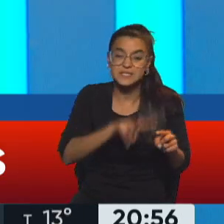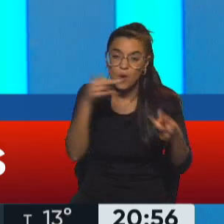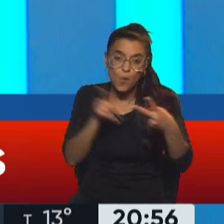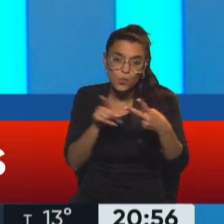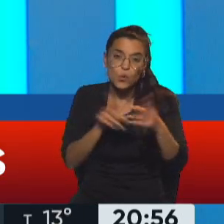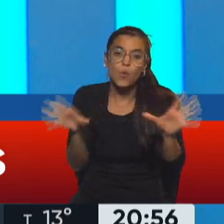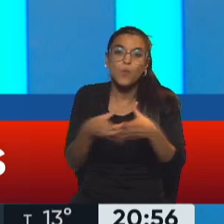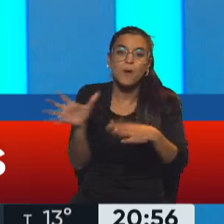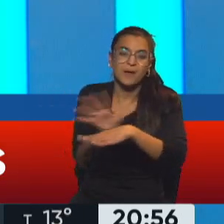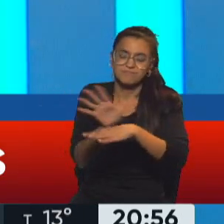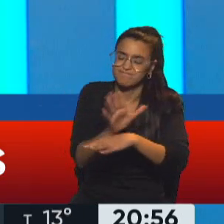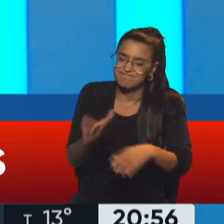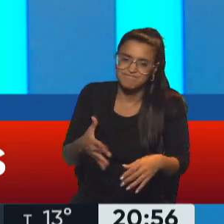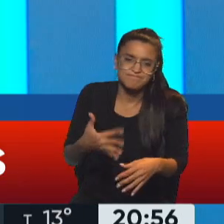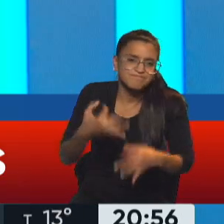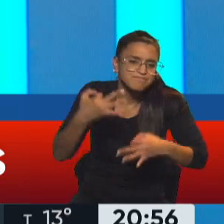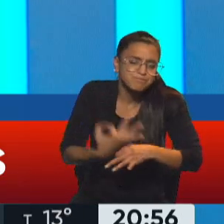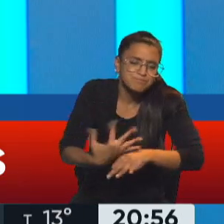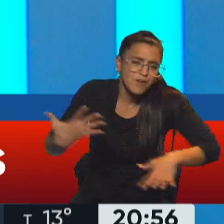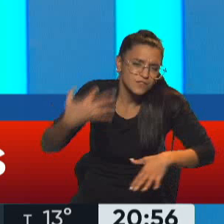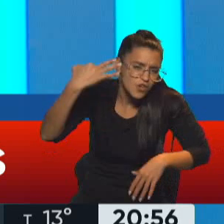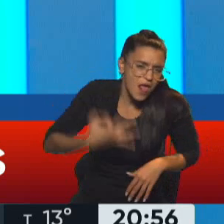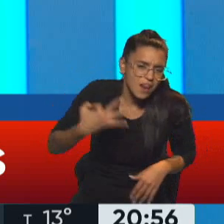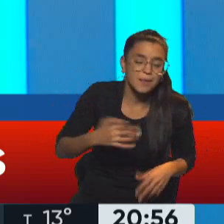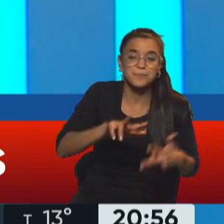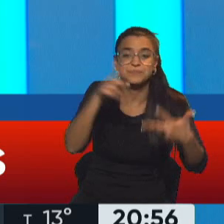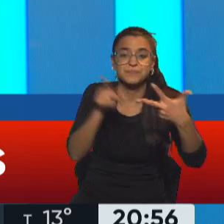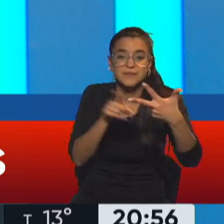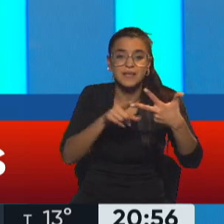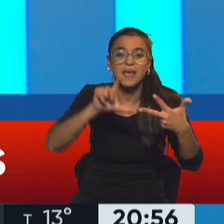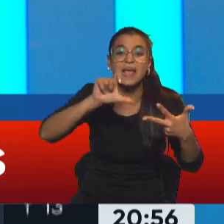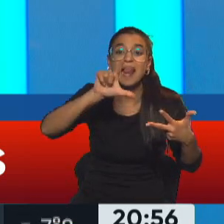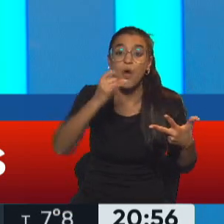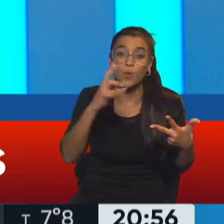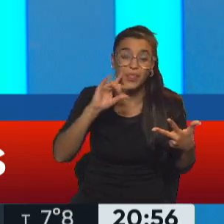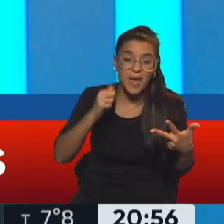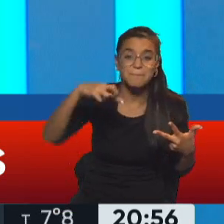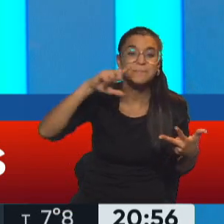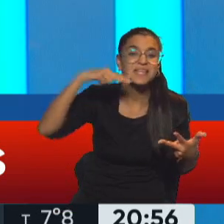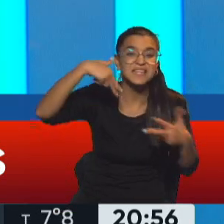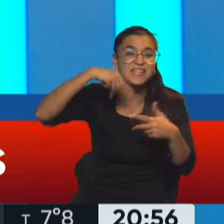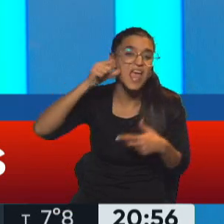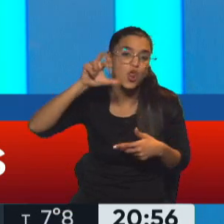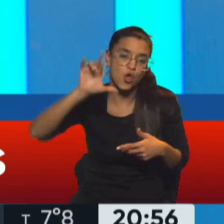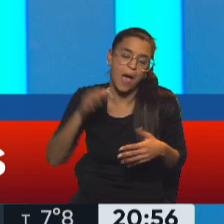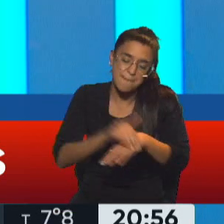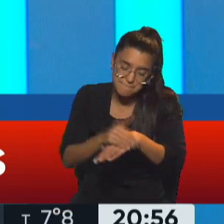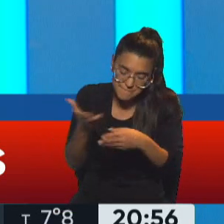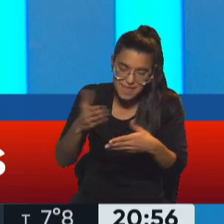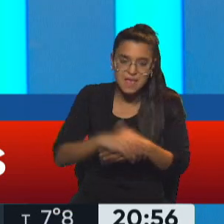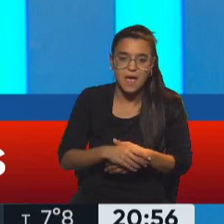es un grupo de actores excelente. Tercero, Claudia Piñeiro es una amiga, eso es una